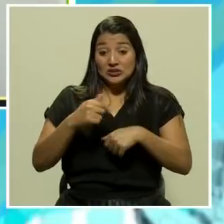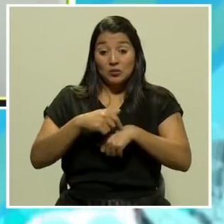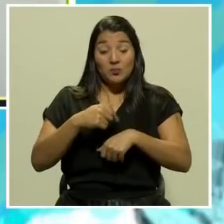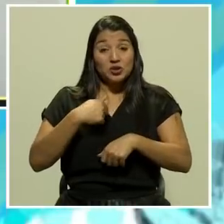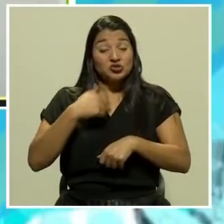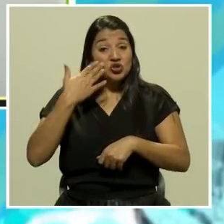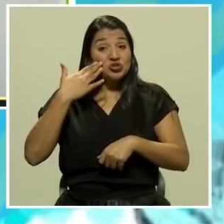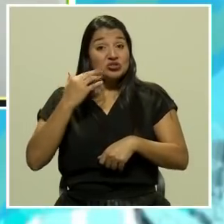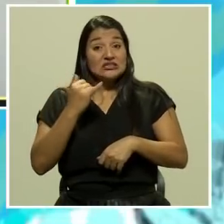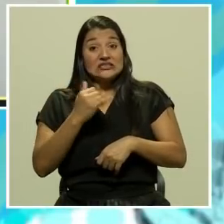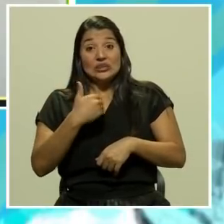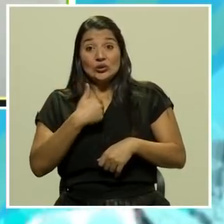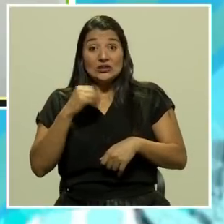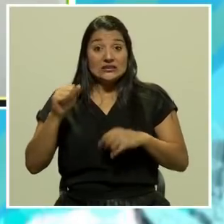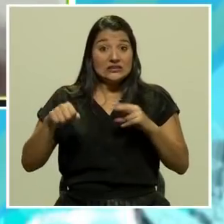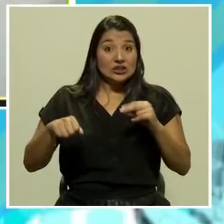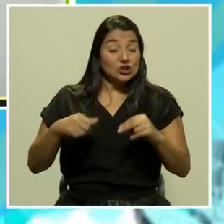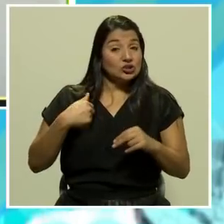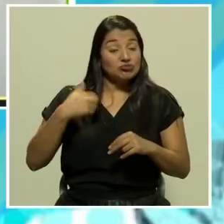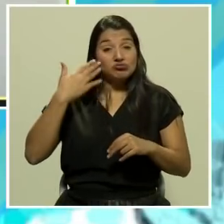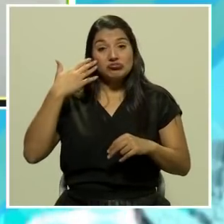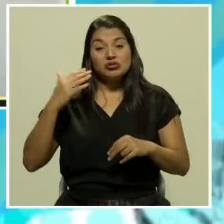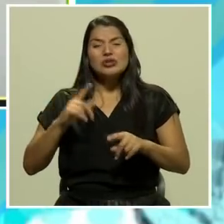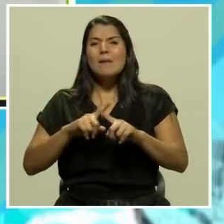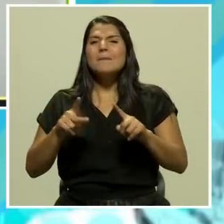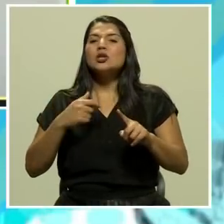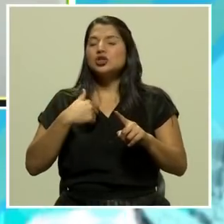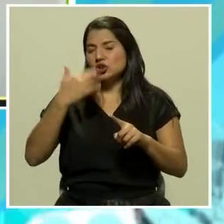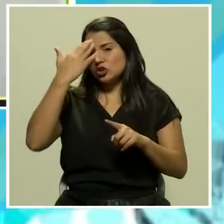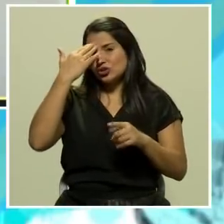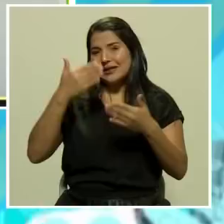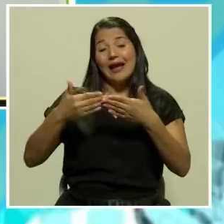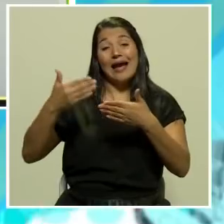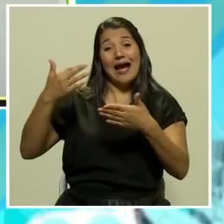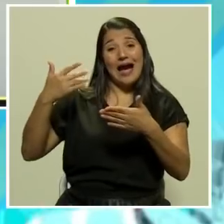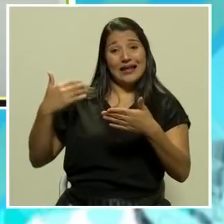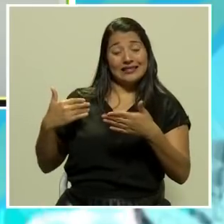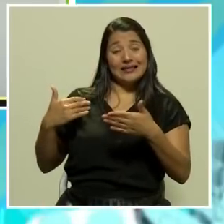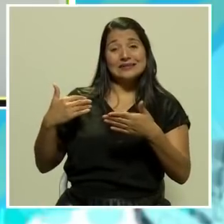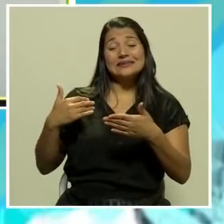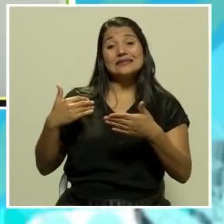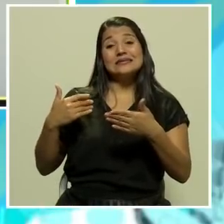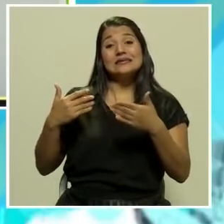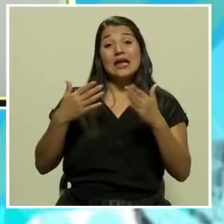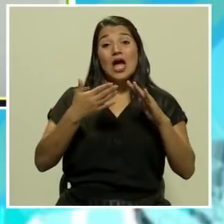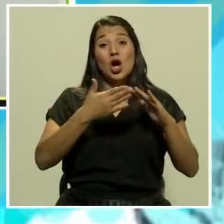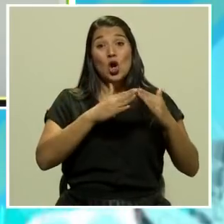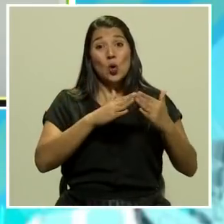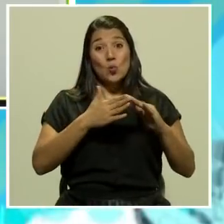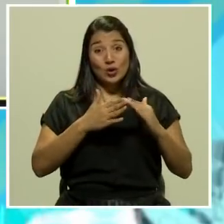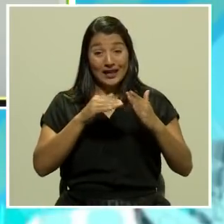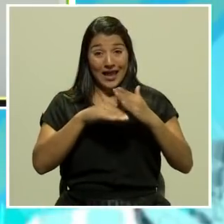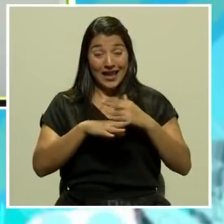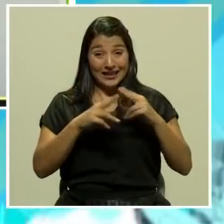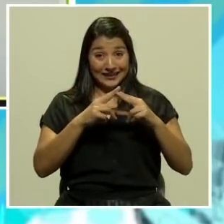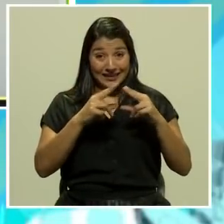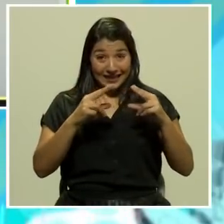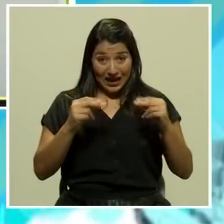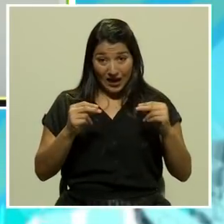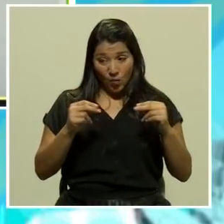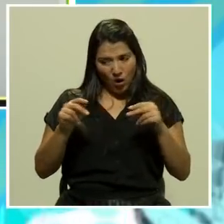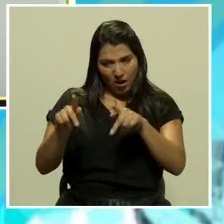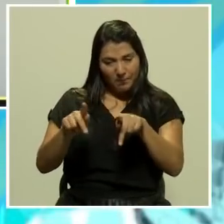están abasteciendo, no lo sé, pero sí sé que anteriormente la comunidad nicaragüense, la